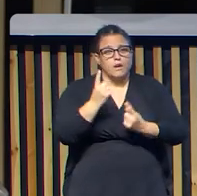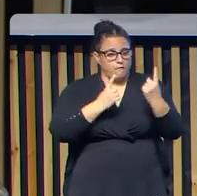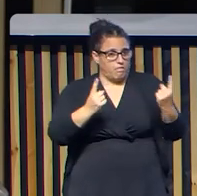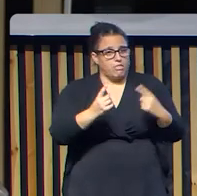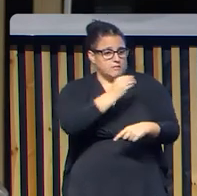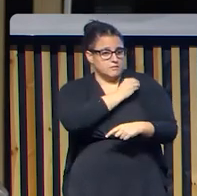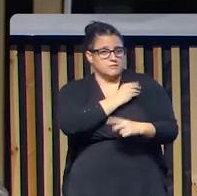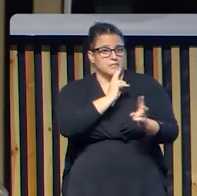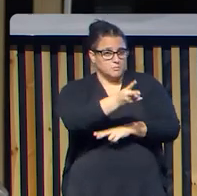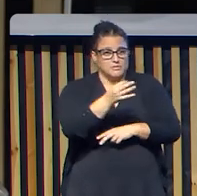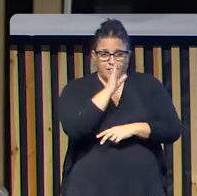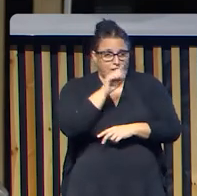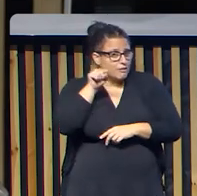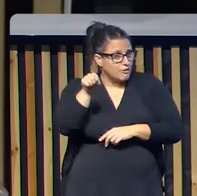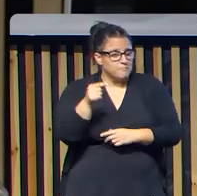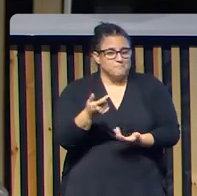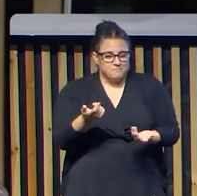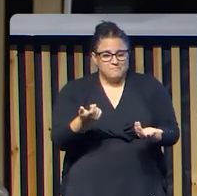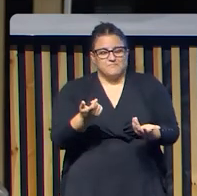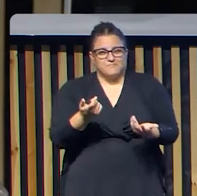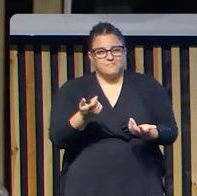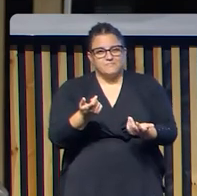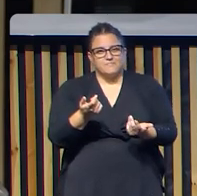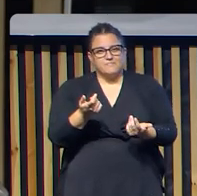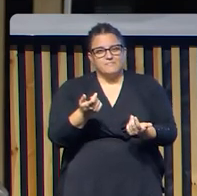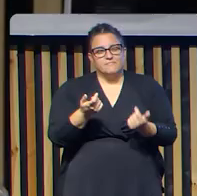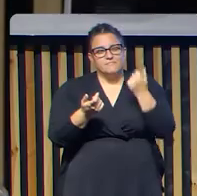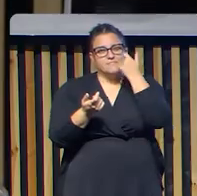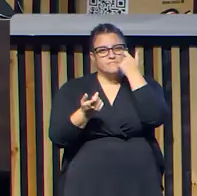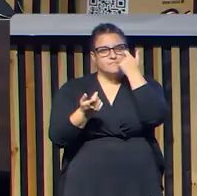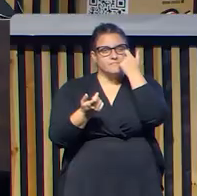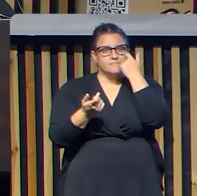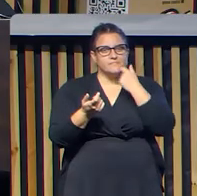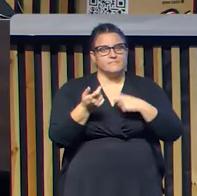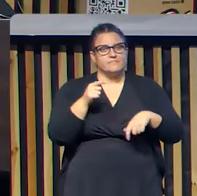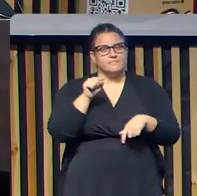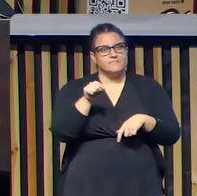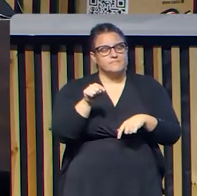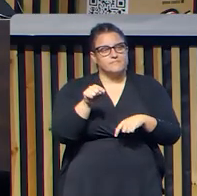a la ciudadanía bien Pues esta esta sucesión